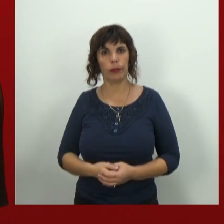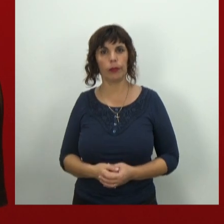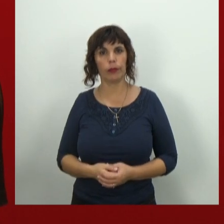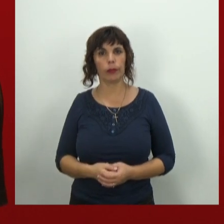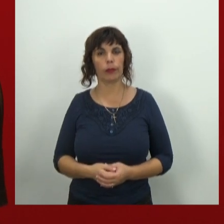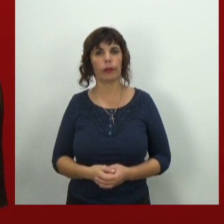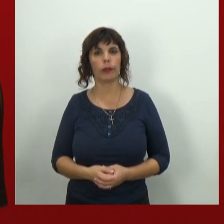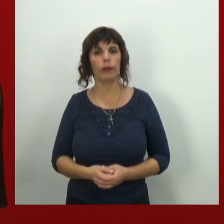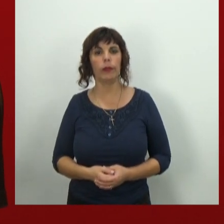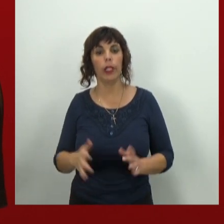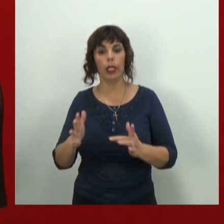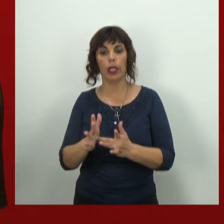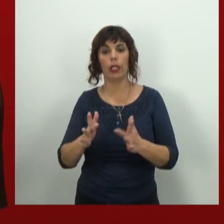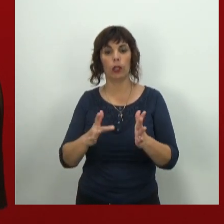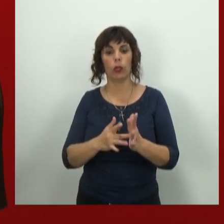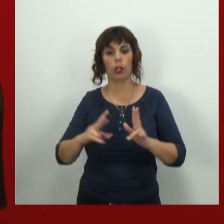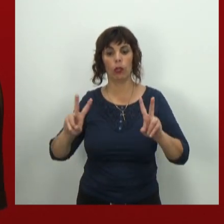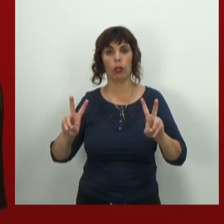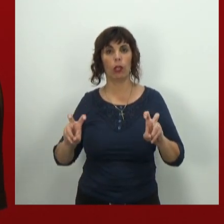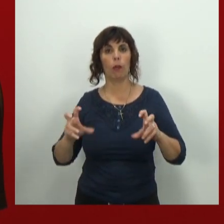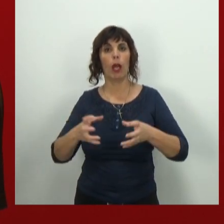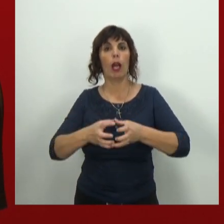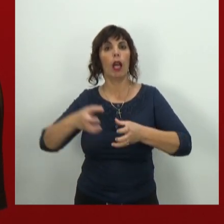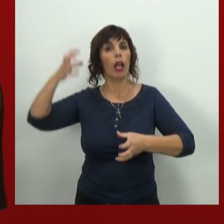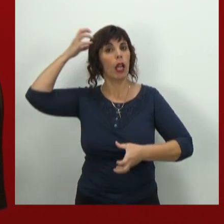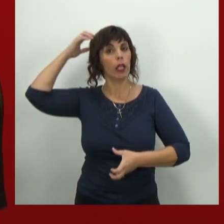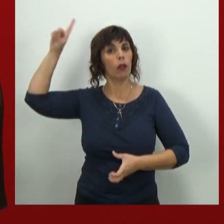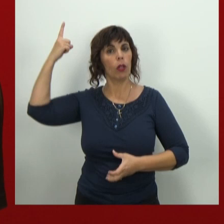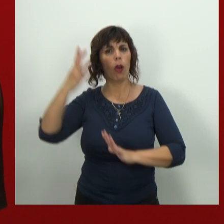Él habló 105 veces del reino de Dios.